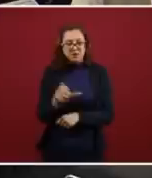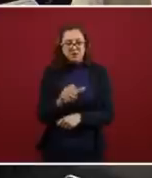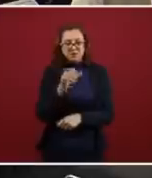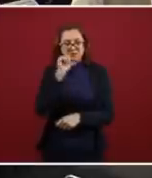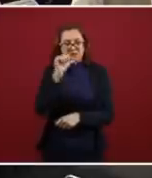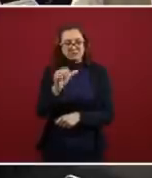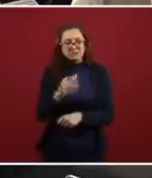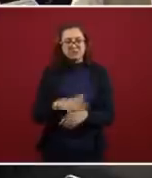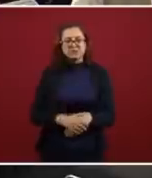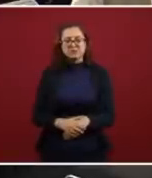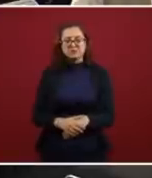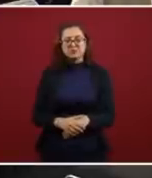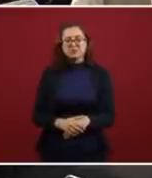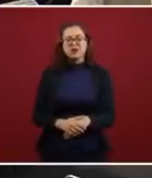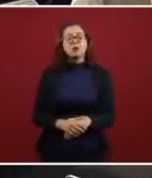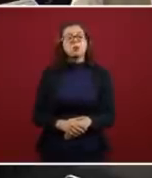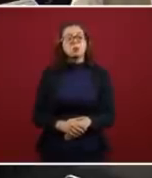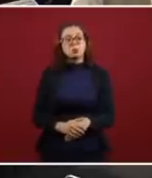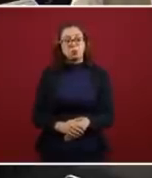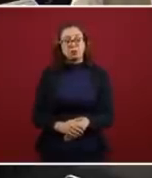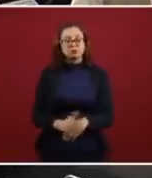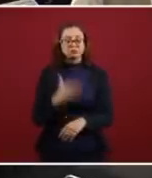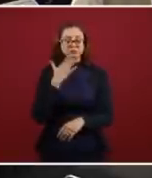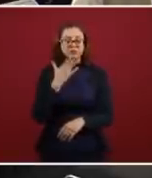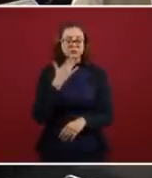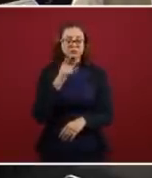bien tu planteamiento, en general.